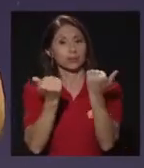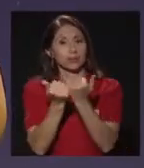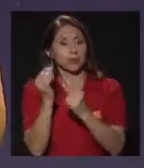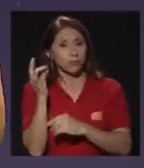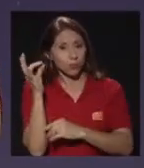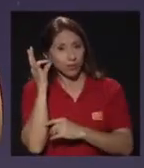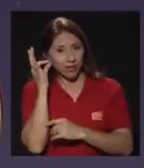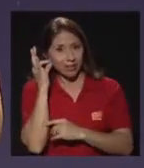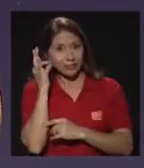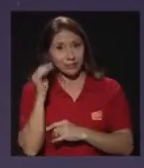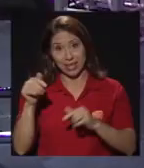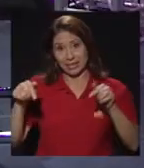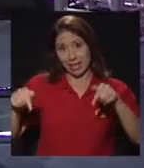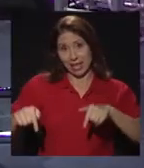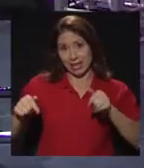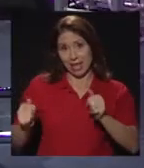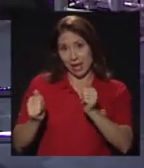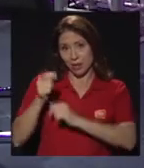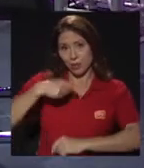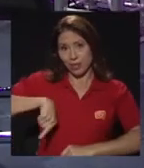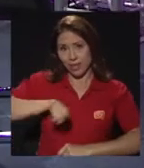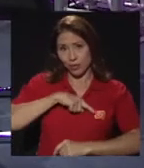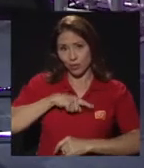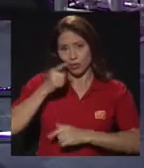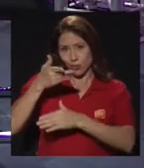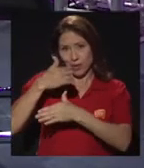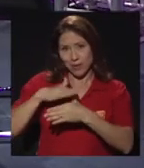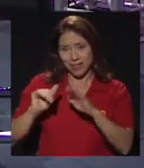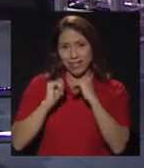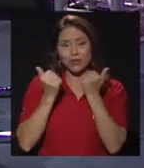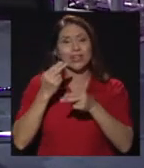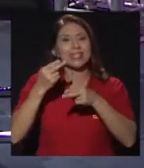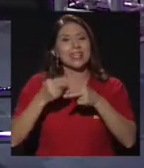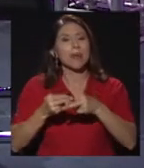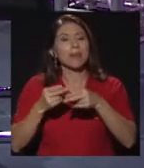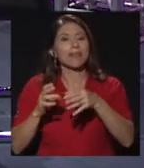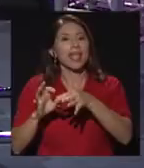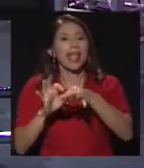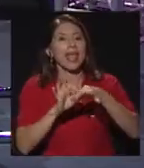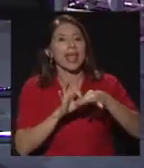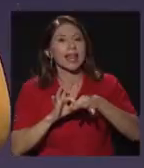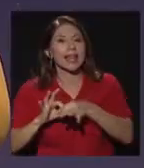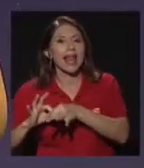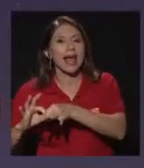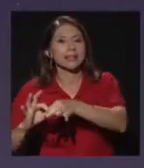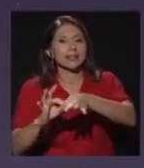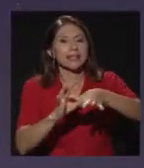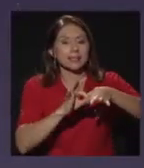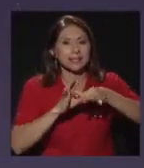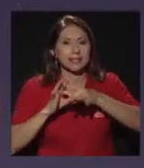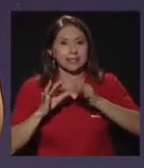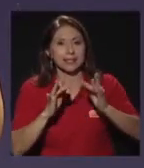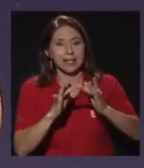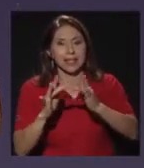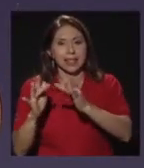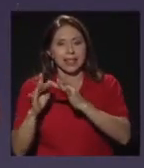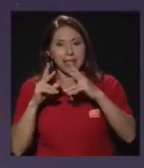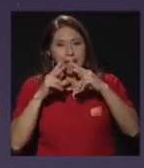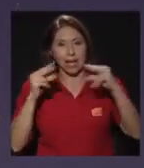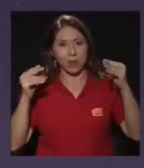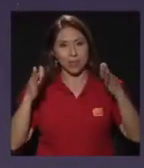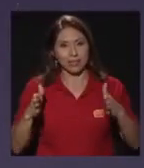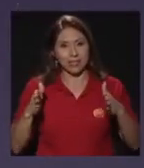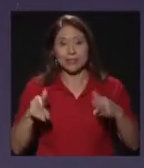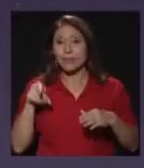mujeres que están aquí acompañándonos, parte de la asociación que se llama Enlaces Nicaragüenses. Ellas trabajan desde